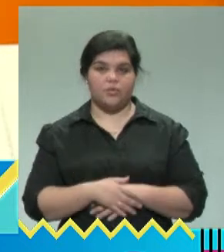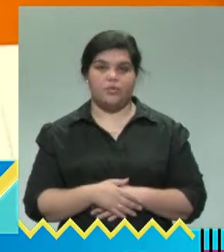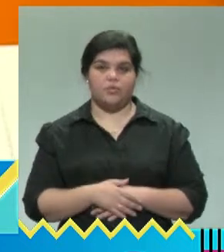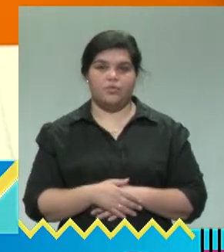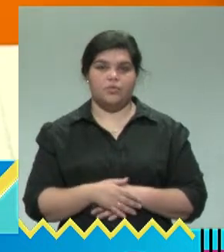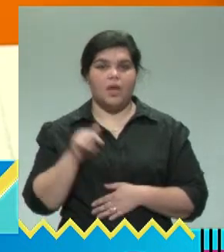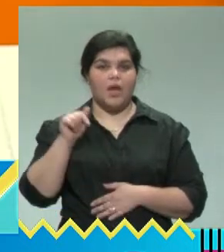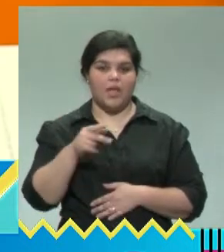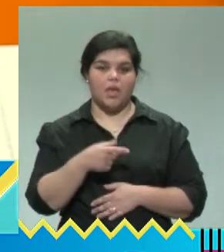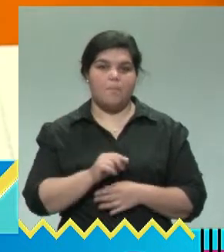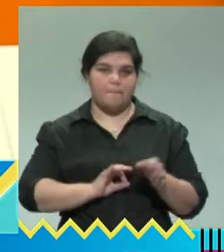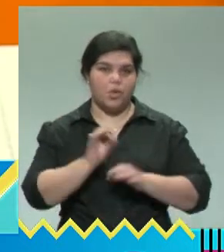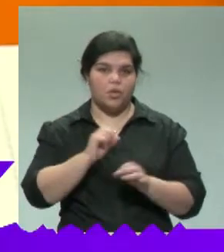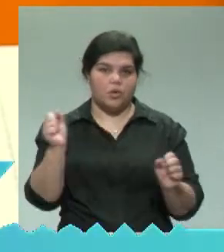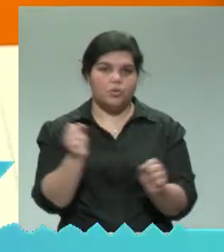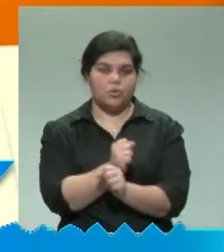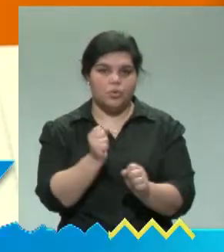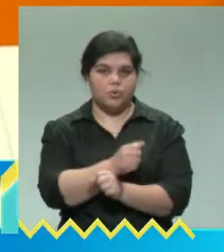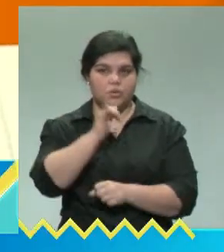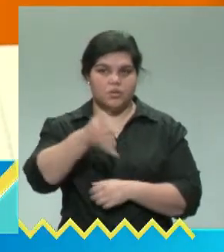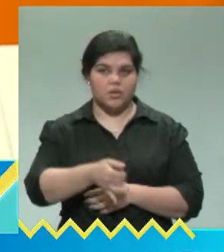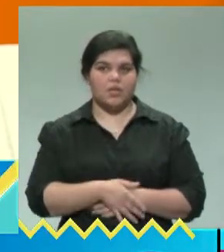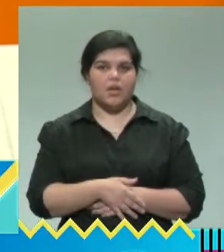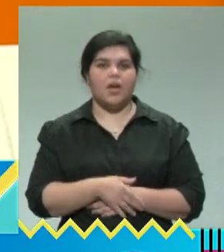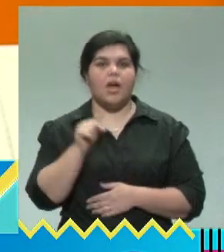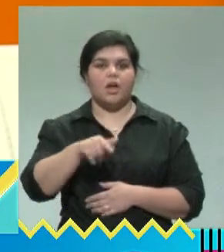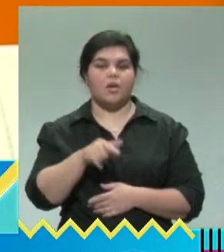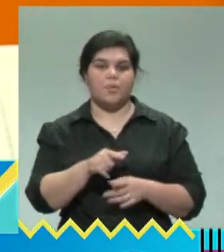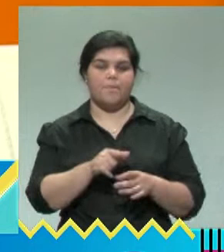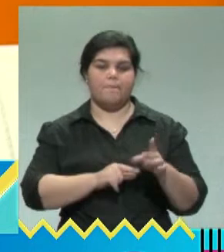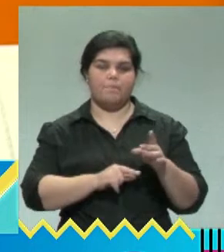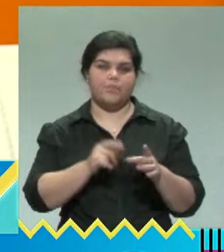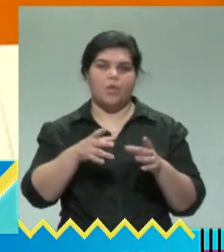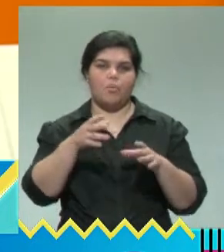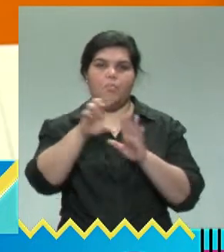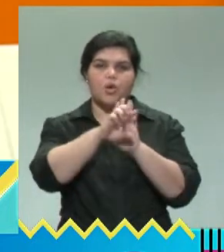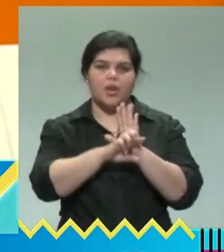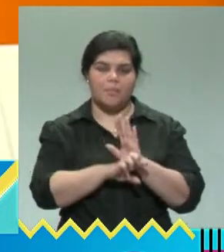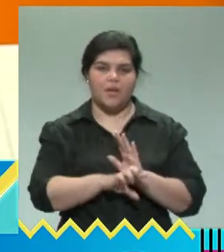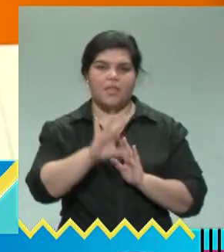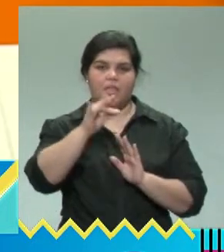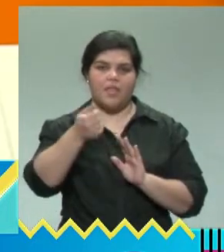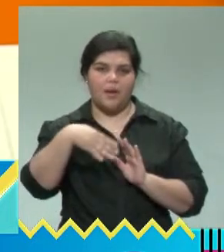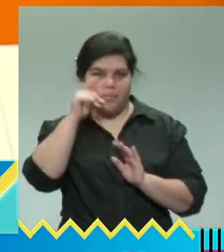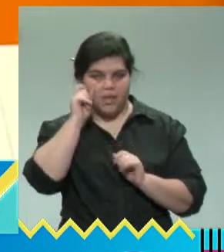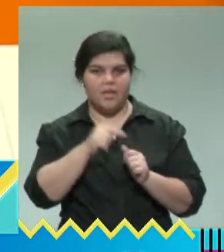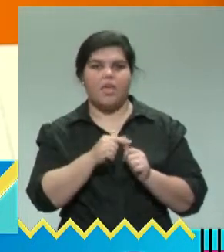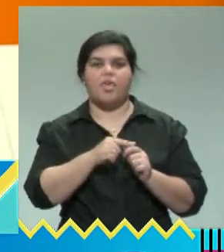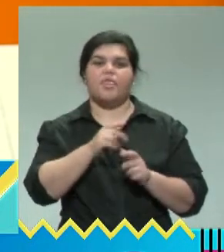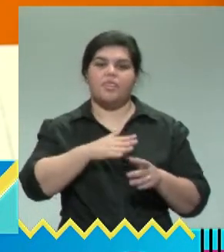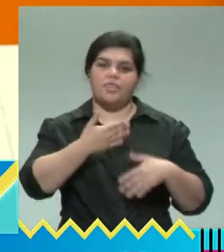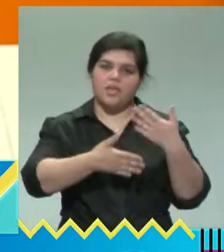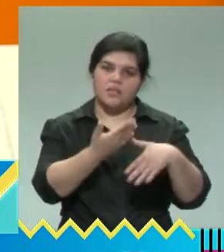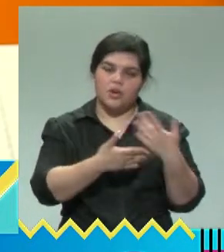metropolitanas. Pertenece a un programa que se llama DAMI. DAMI significa Desarrollo de Áreas Metropolitanas